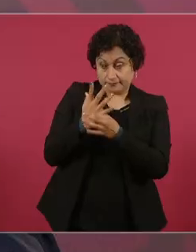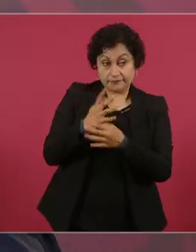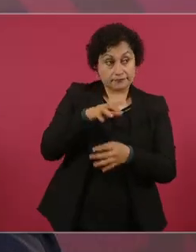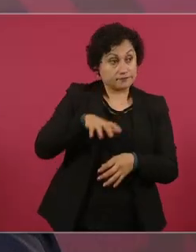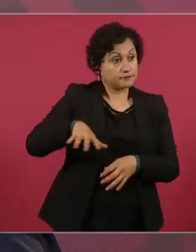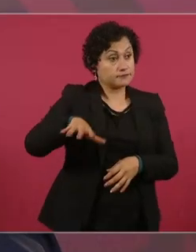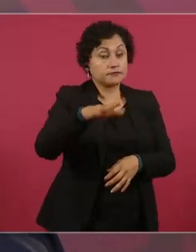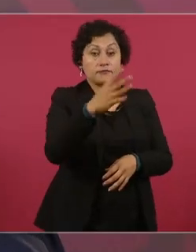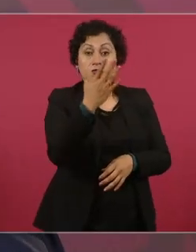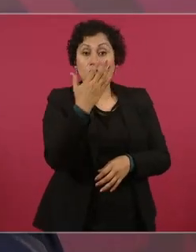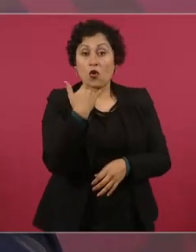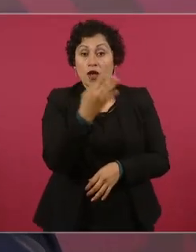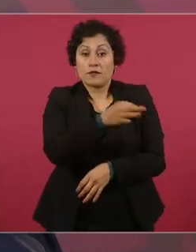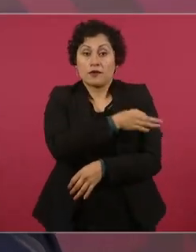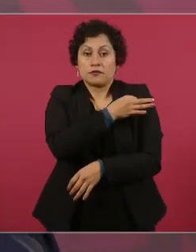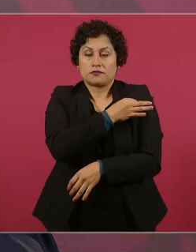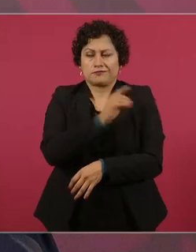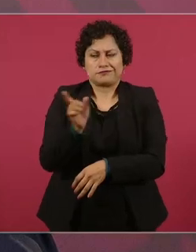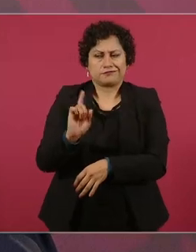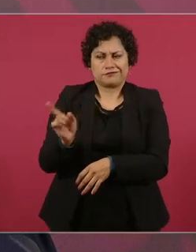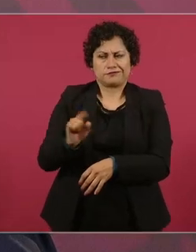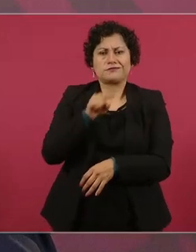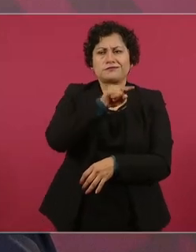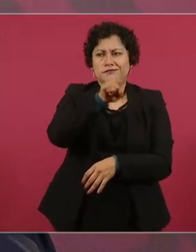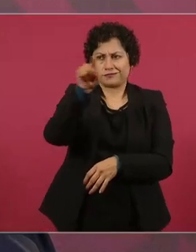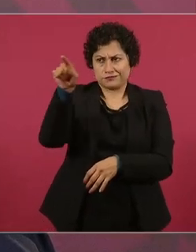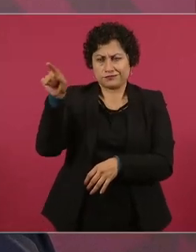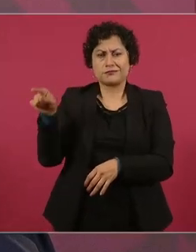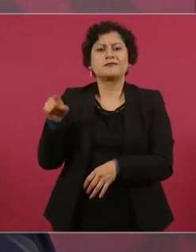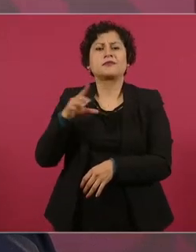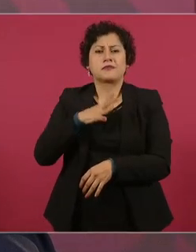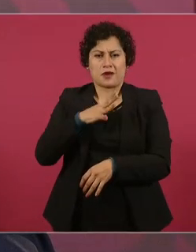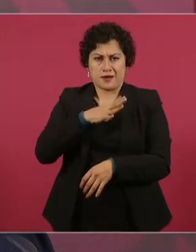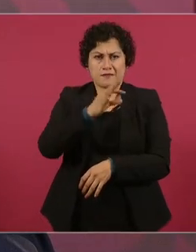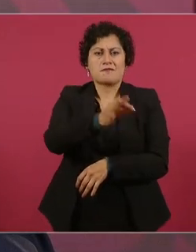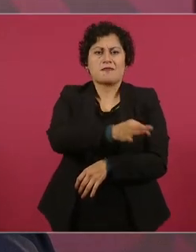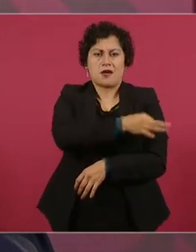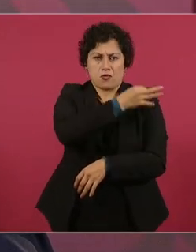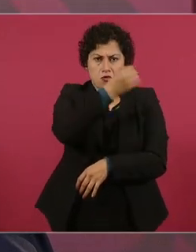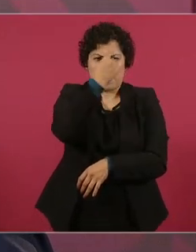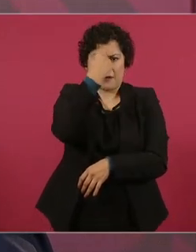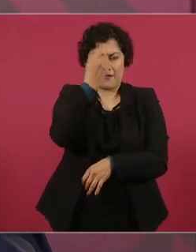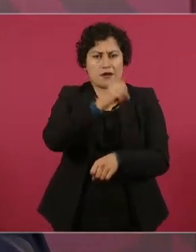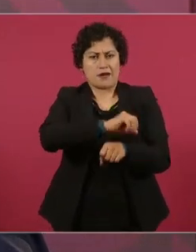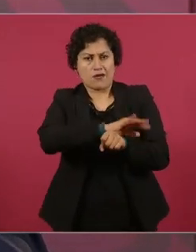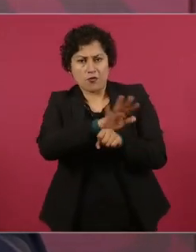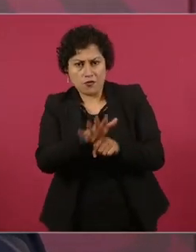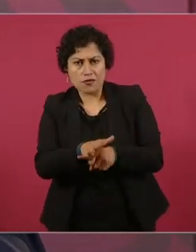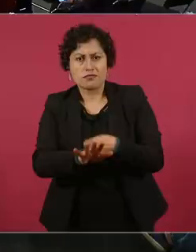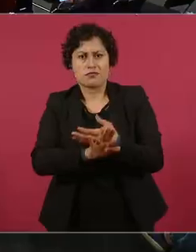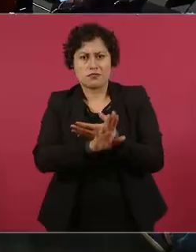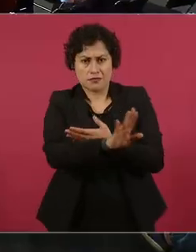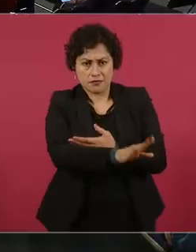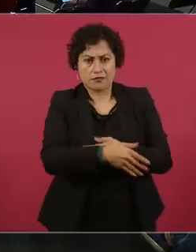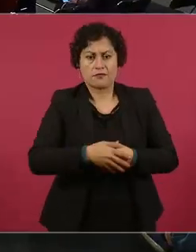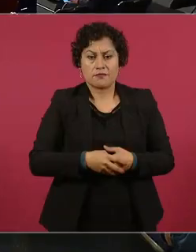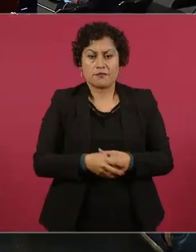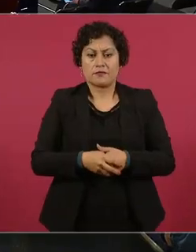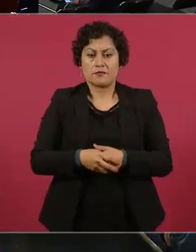todas las vacunas que se requieren para el COVID y se están aplicando. Patria.